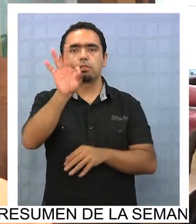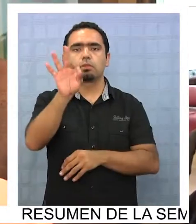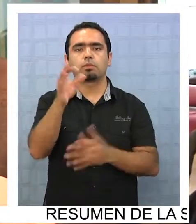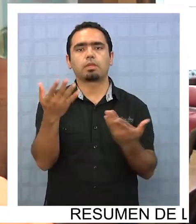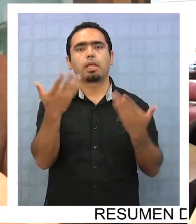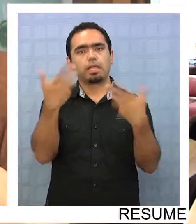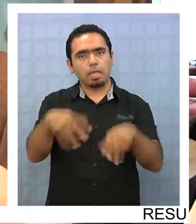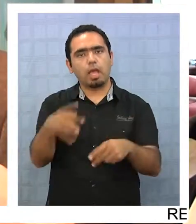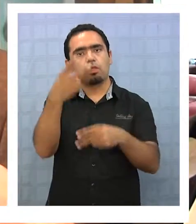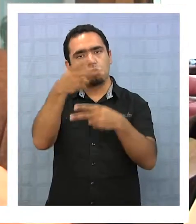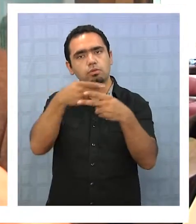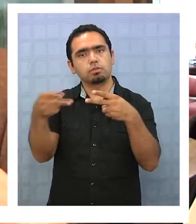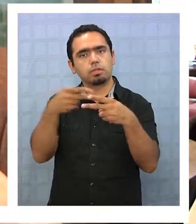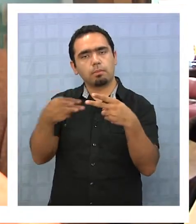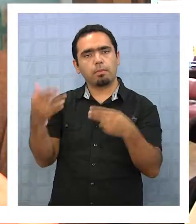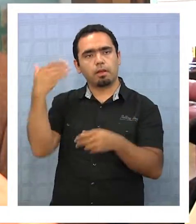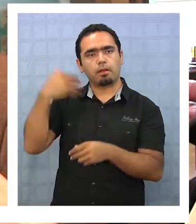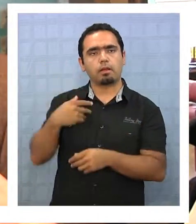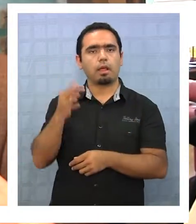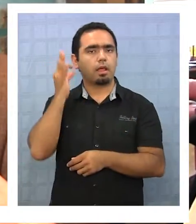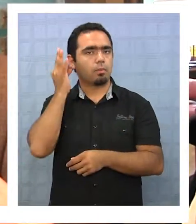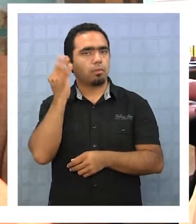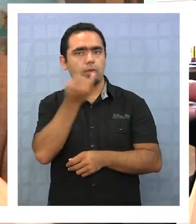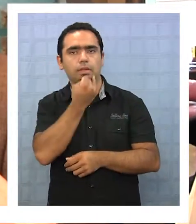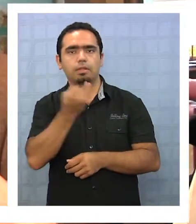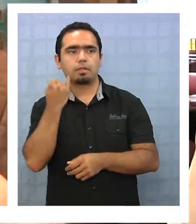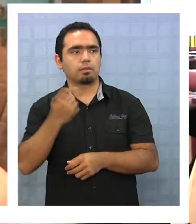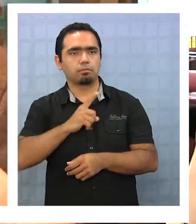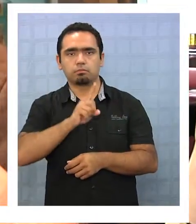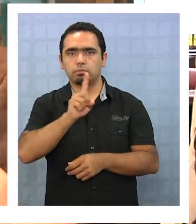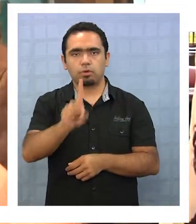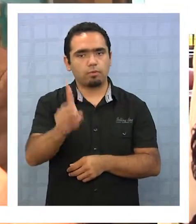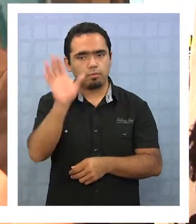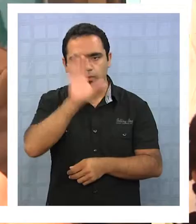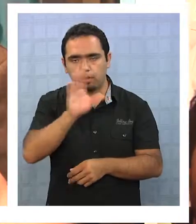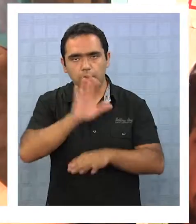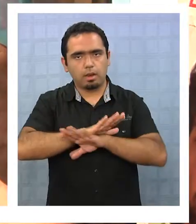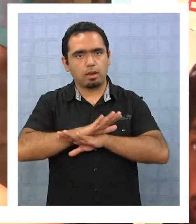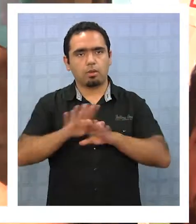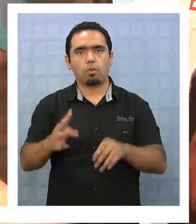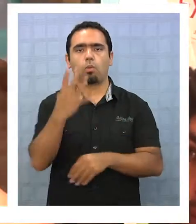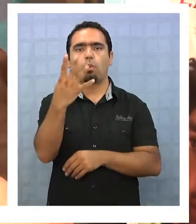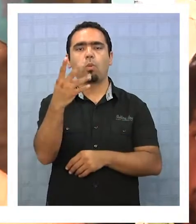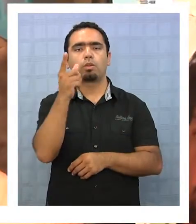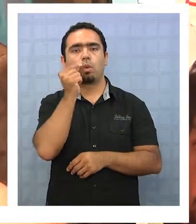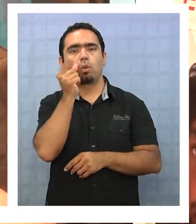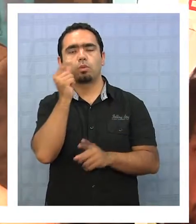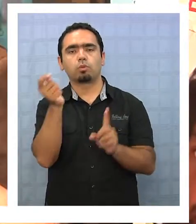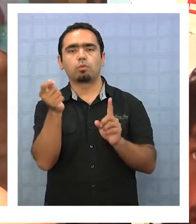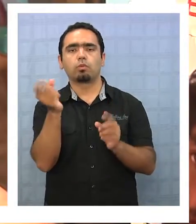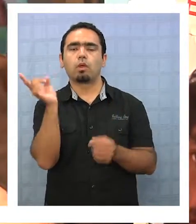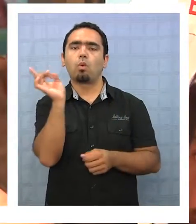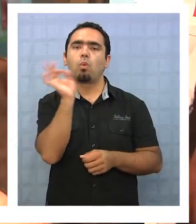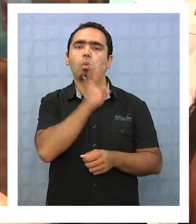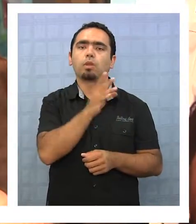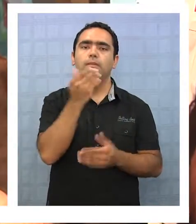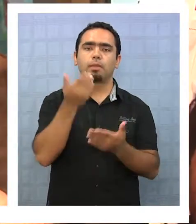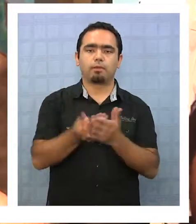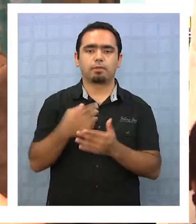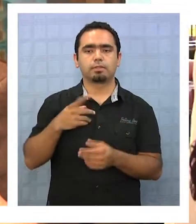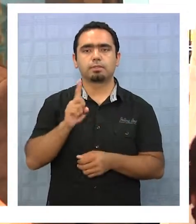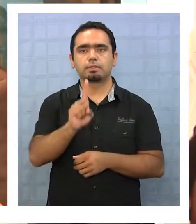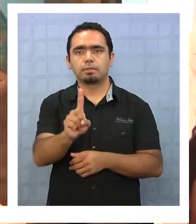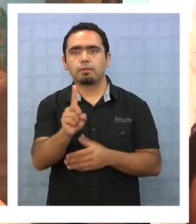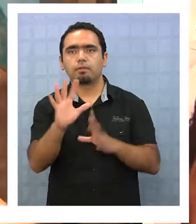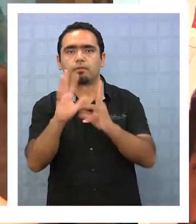Hace dos semanas que la Intendente Regional no se apersona en estas indagatorias. El 4 de octubre fue la última vez que visitó a la familia